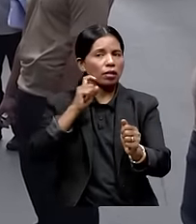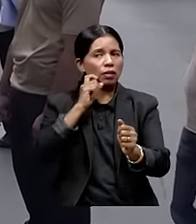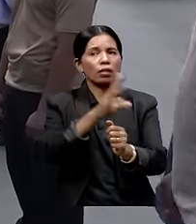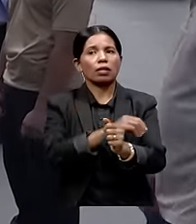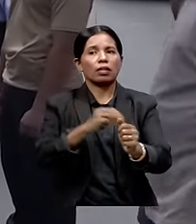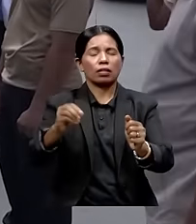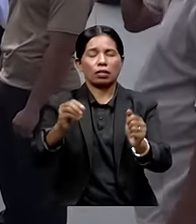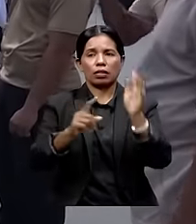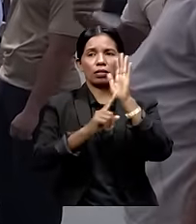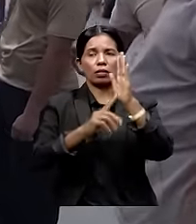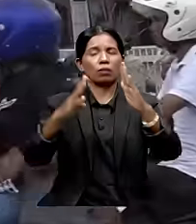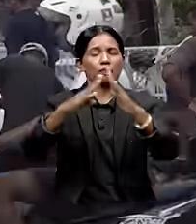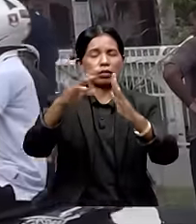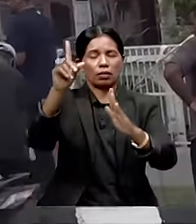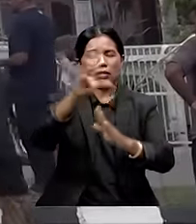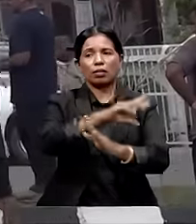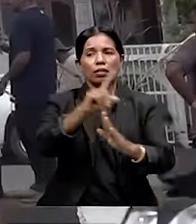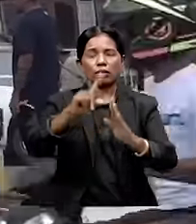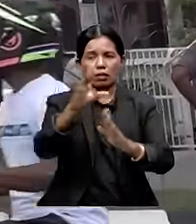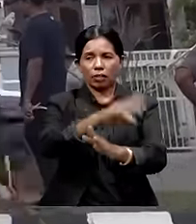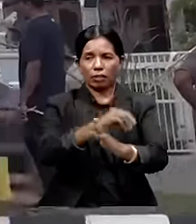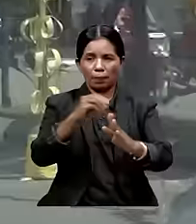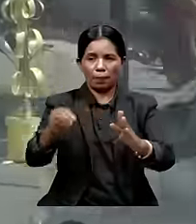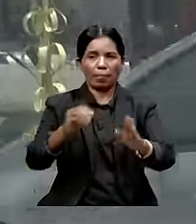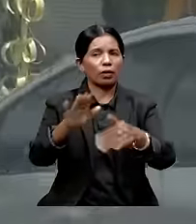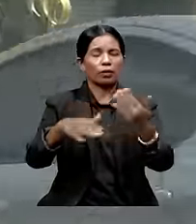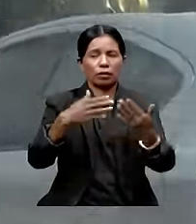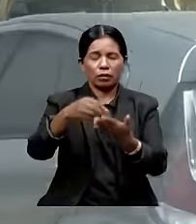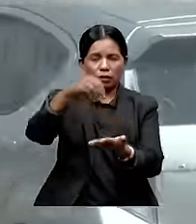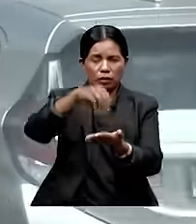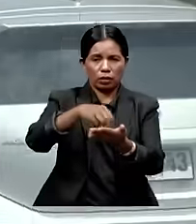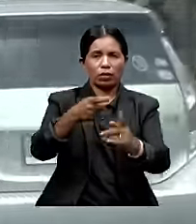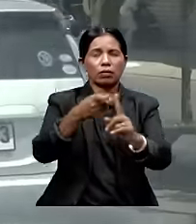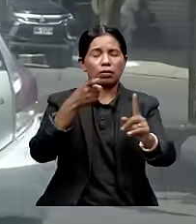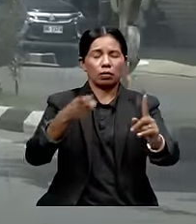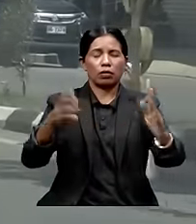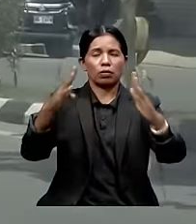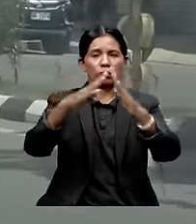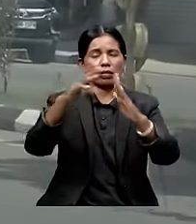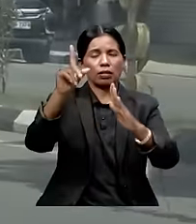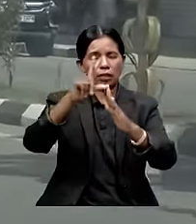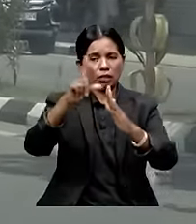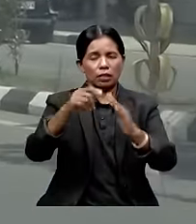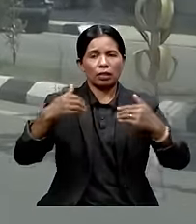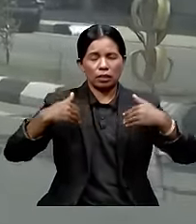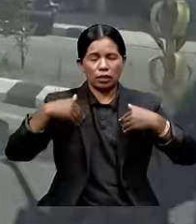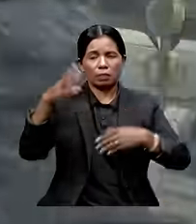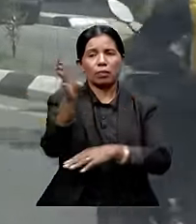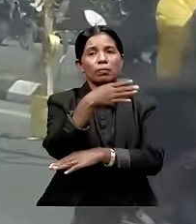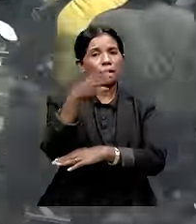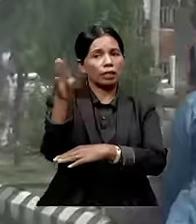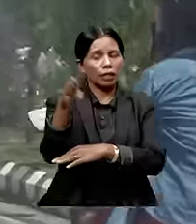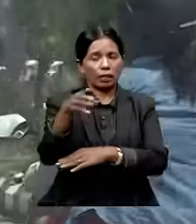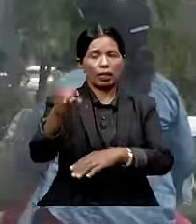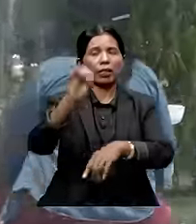Ia Símbolo Uma Adat Manatutu. Além de dalam protocolo Sira, Tau Arco Ho Símbolo Uma Adat, Ia Mos Bandeira Vaticano no